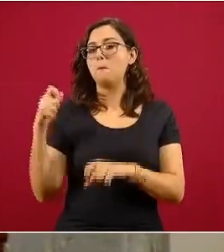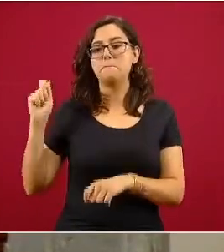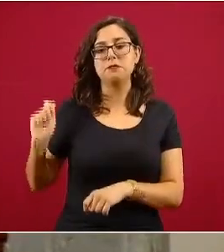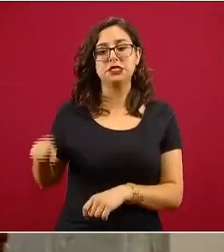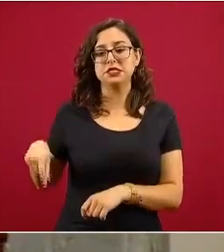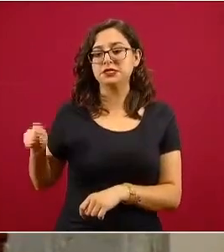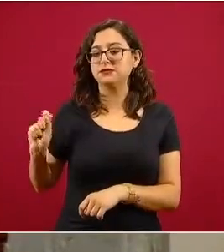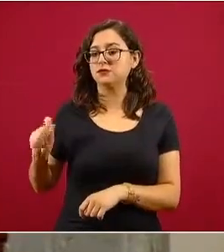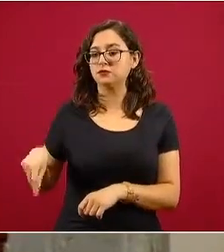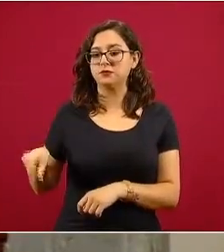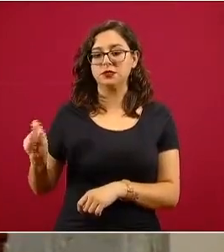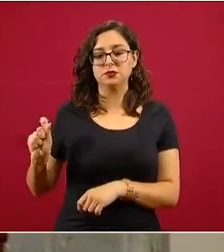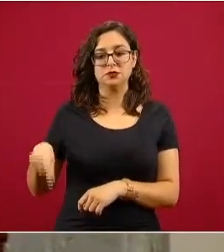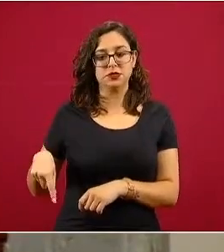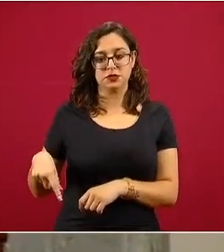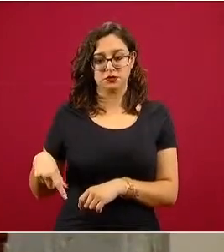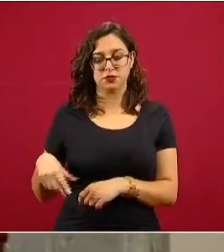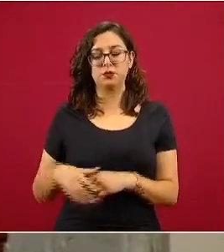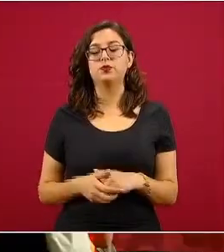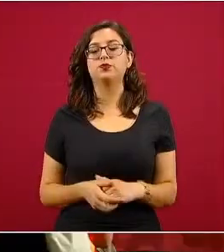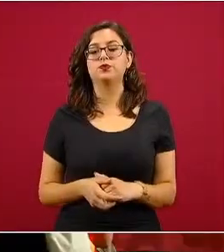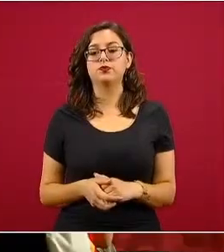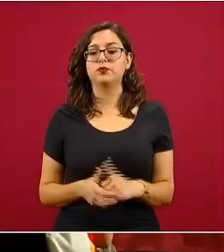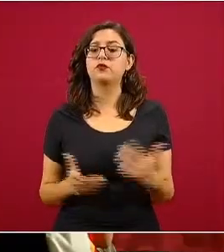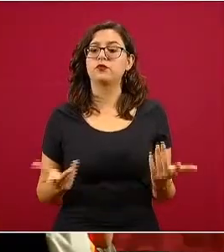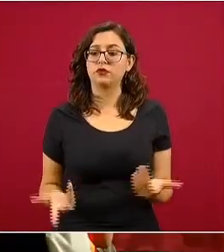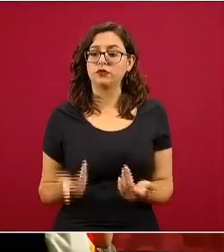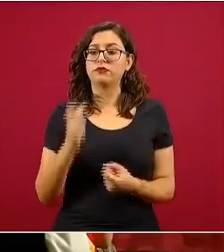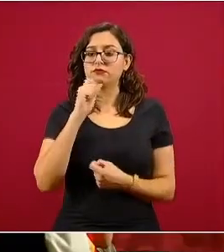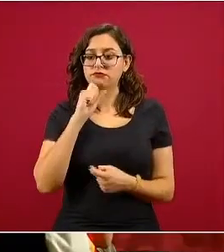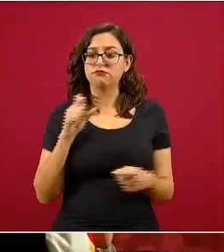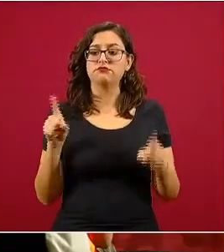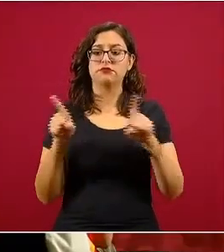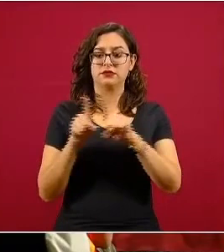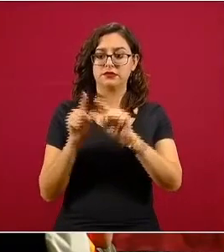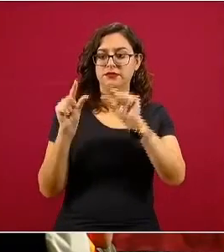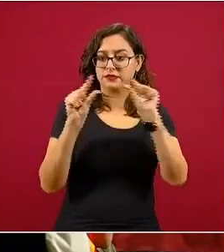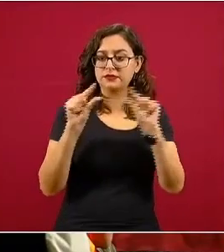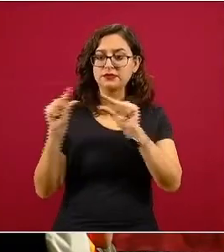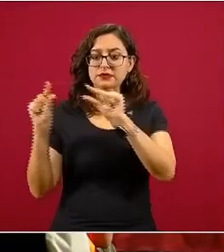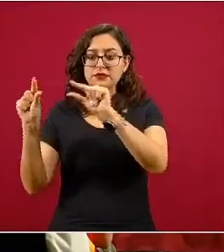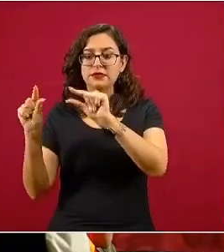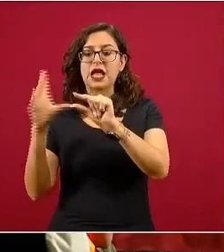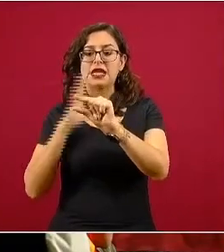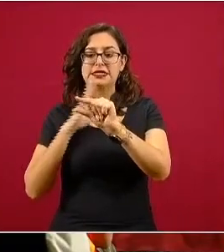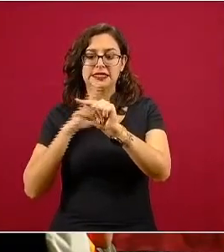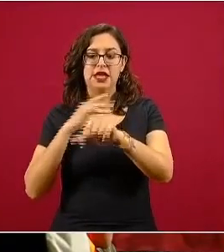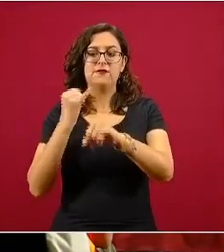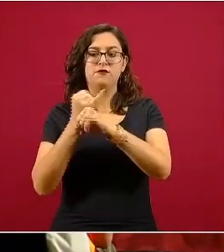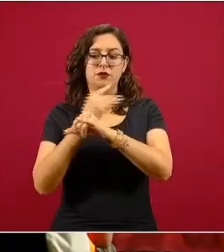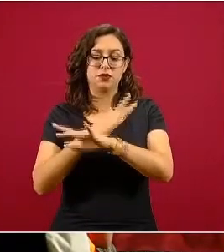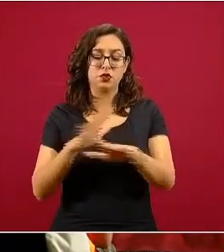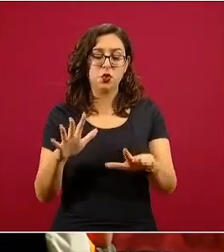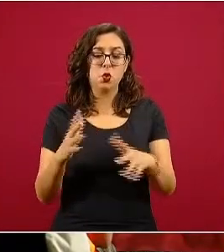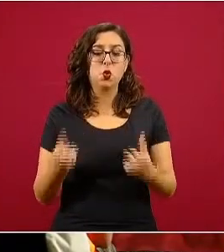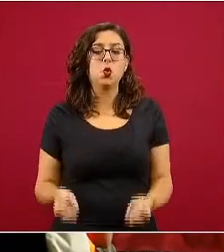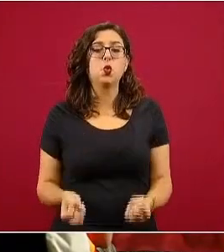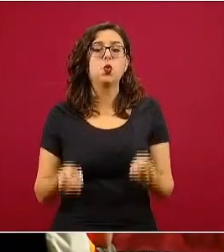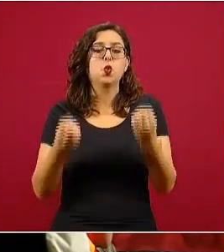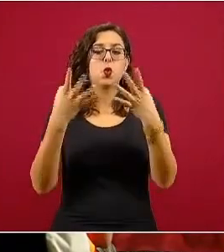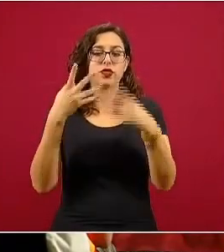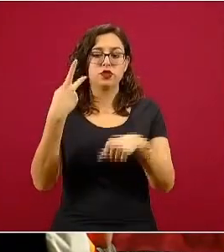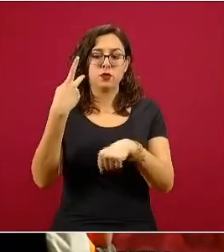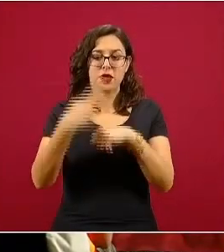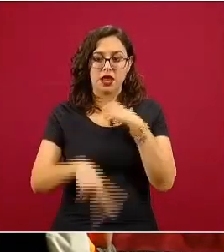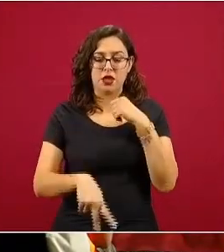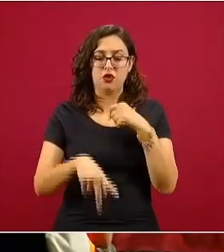se mantiene igual y entonces también colocamos la información de cuál es el nivel de riesgo de acuerdo al